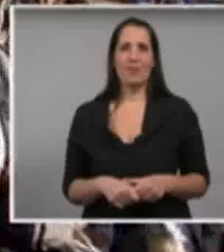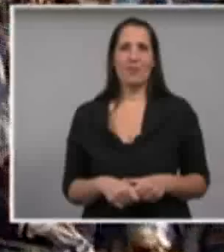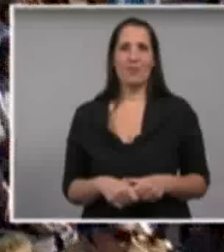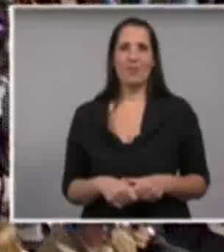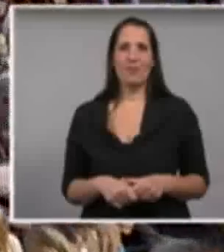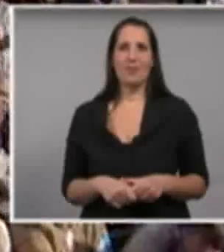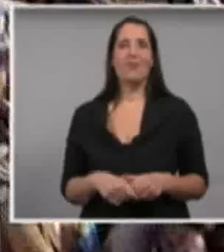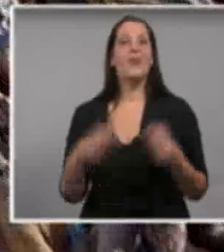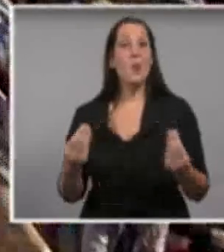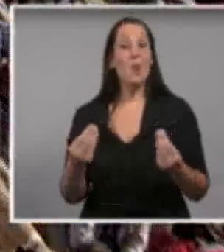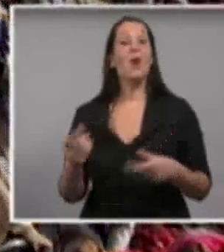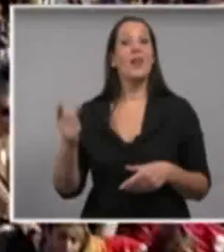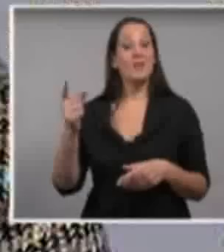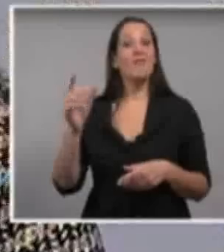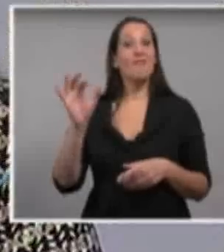Porque saben que...